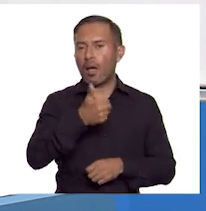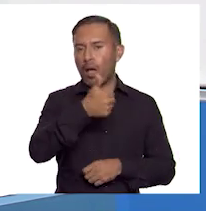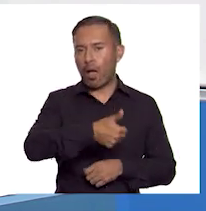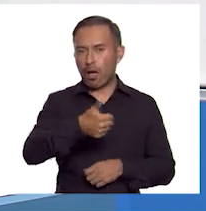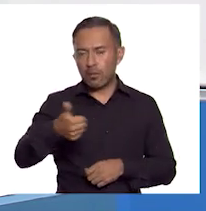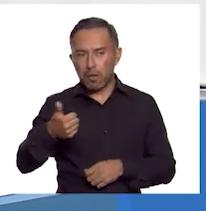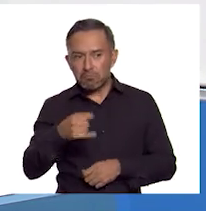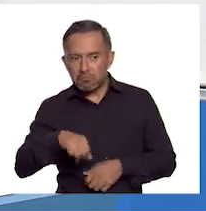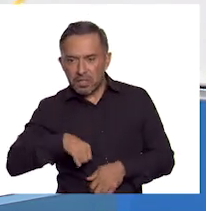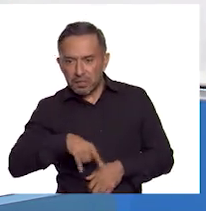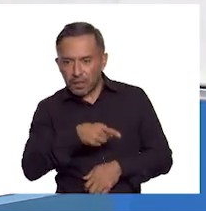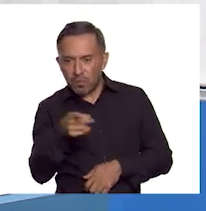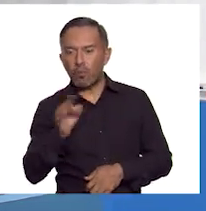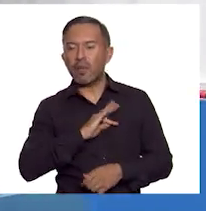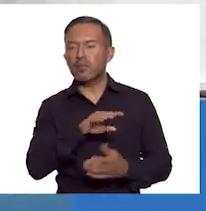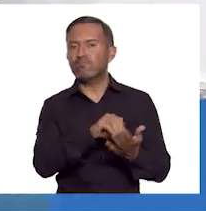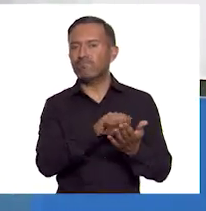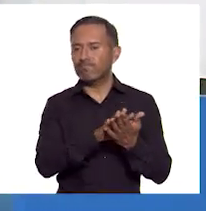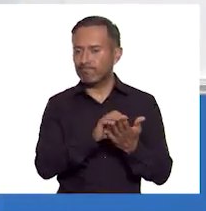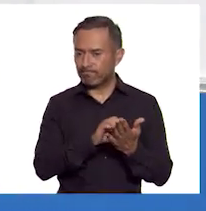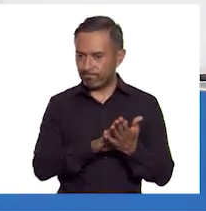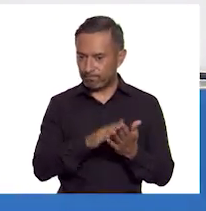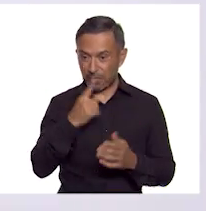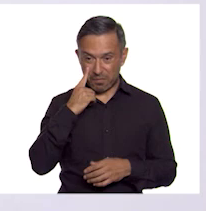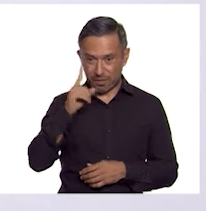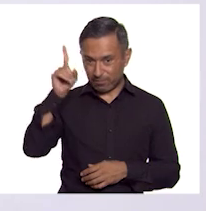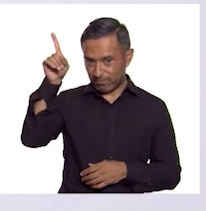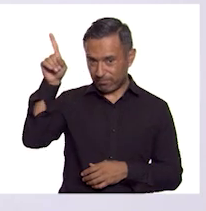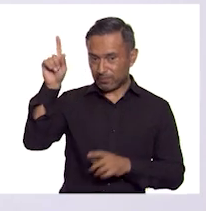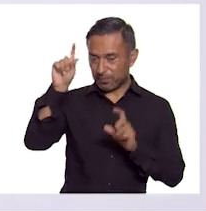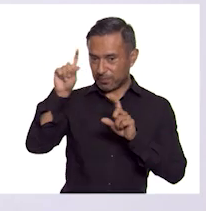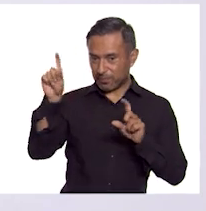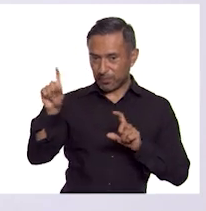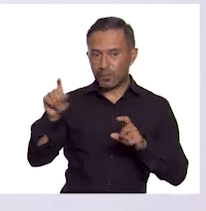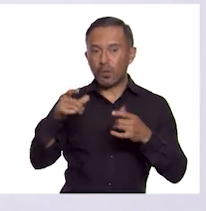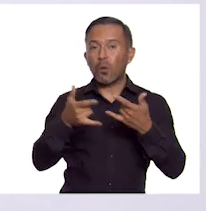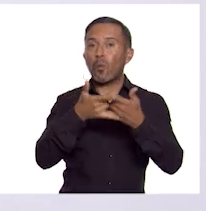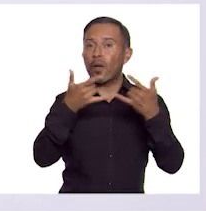interesan. Obsérvenlo, ¿de acuerdo? El